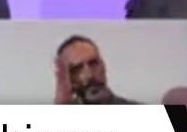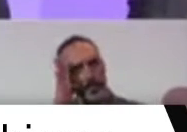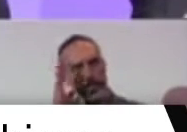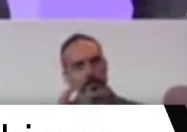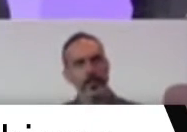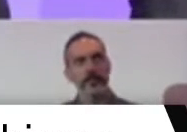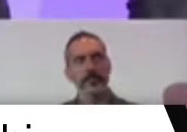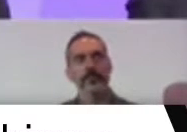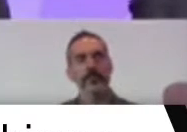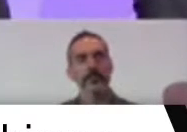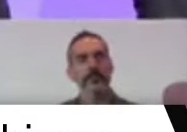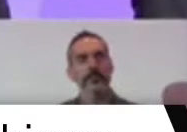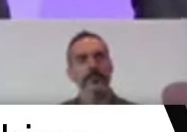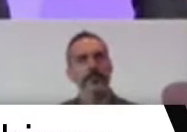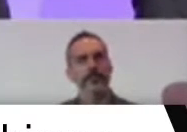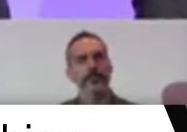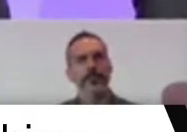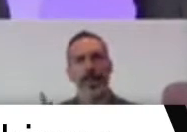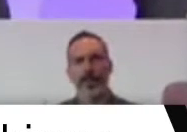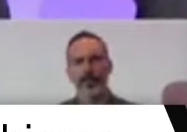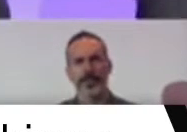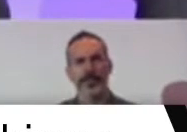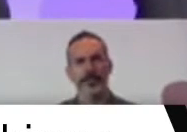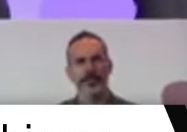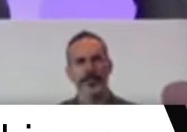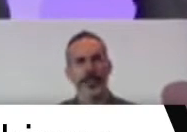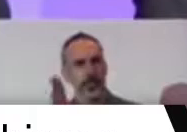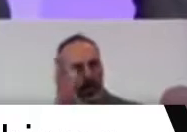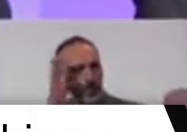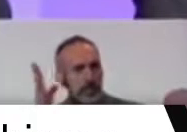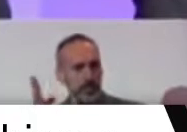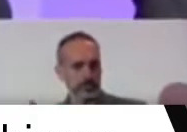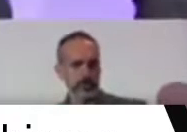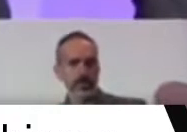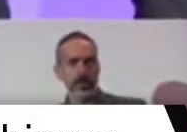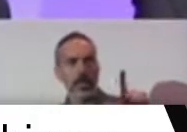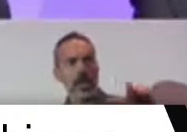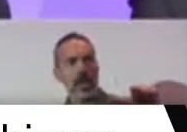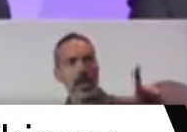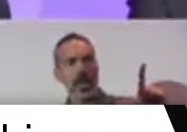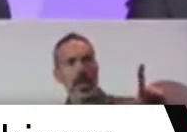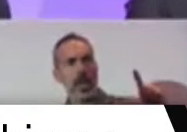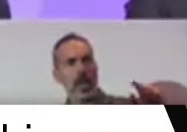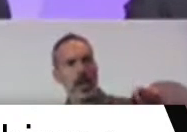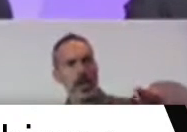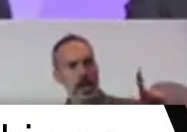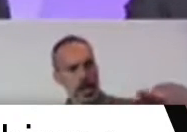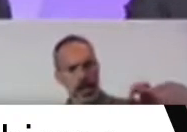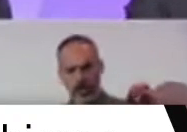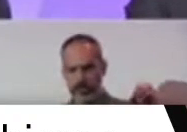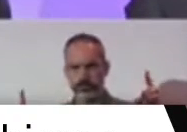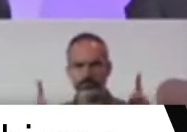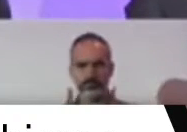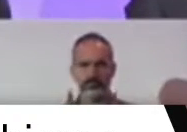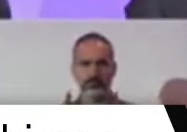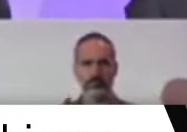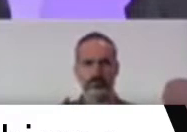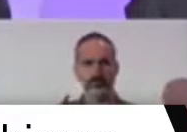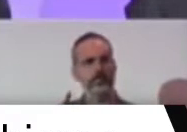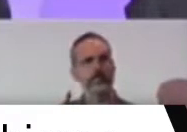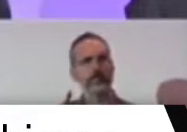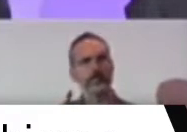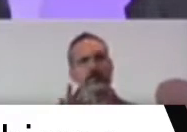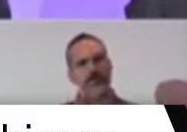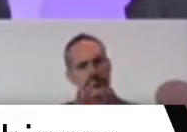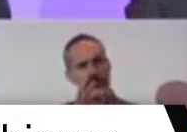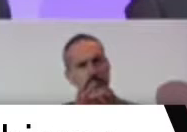quienes les intriga a veces la forma en que nos llevamos, a veces con ciertos jaloneos, pero también en